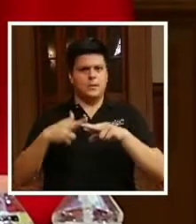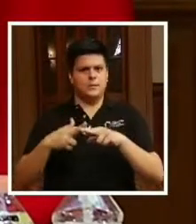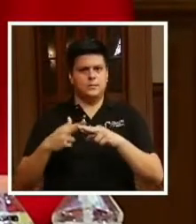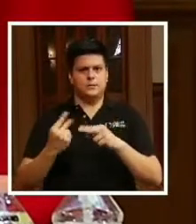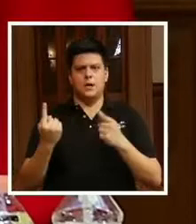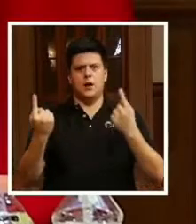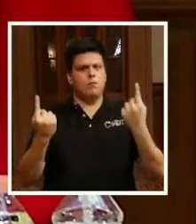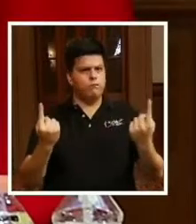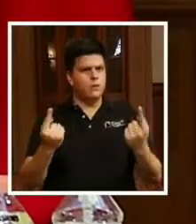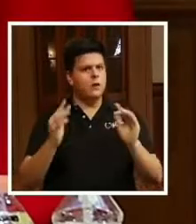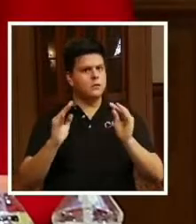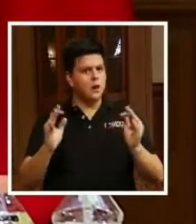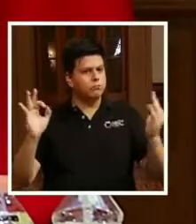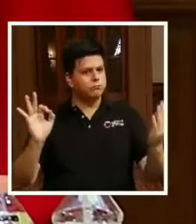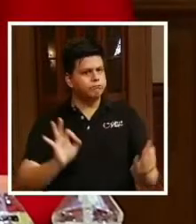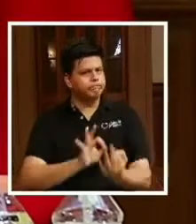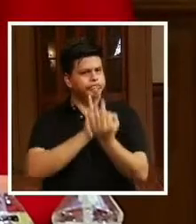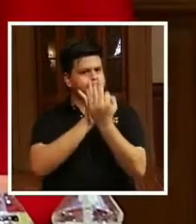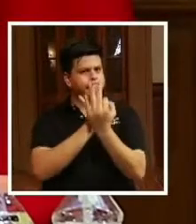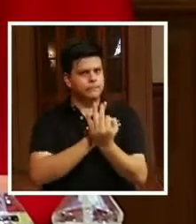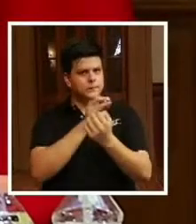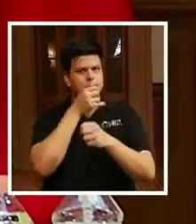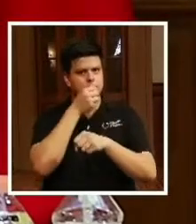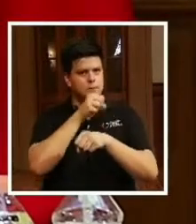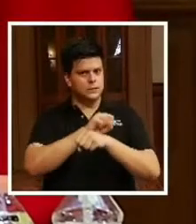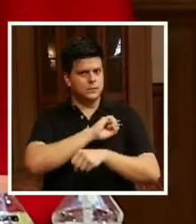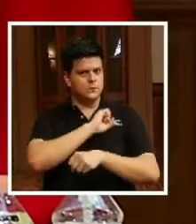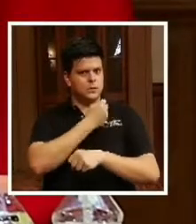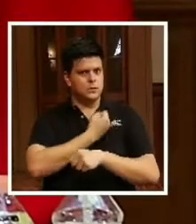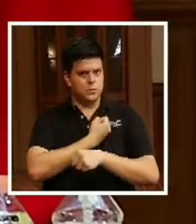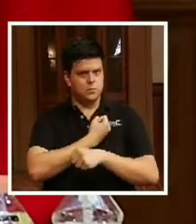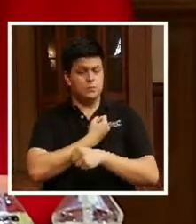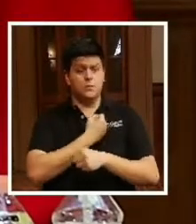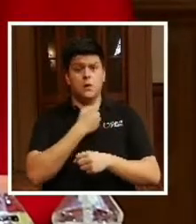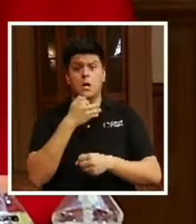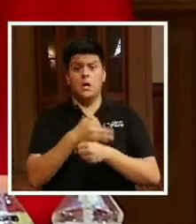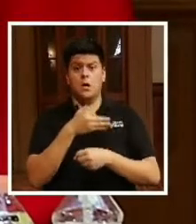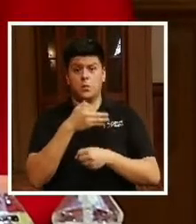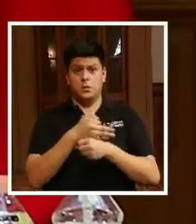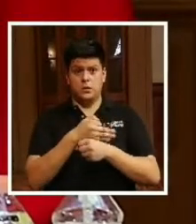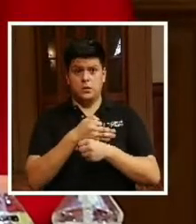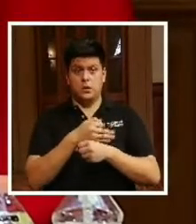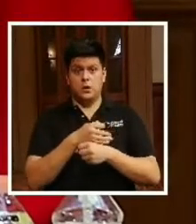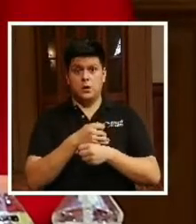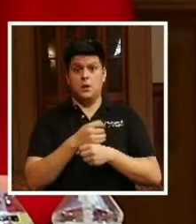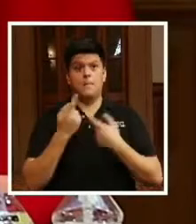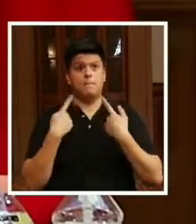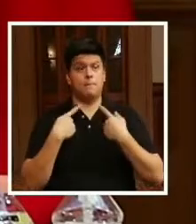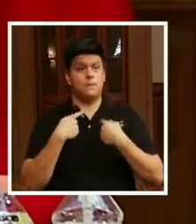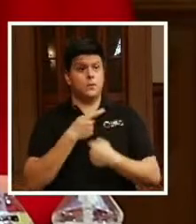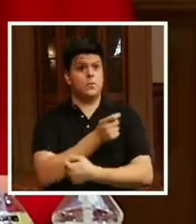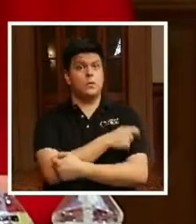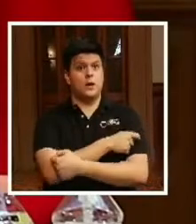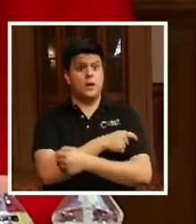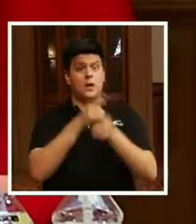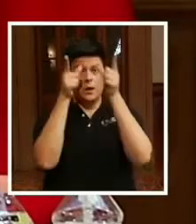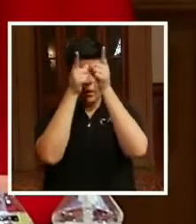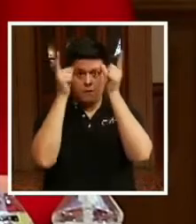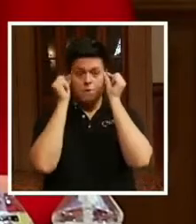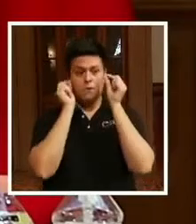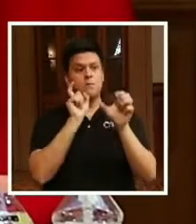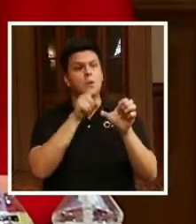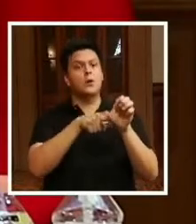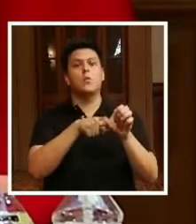maestra de una guardería ahorita esa parte que aplique es una enfermedad que pertenece al